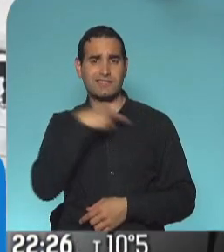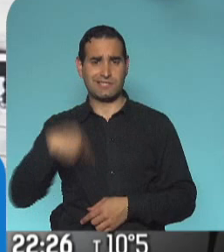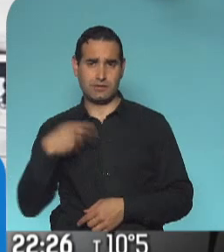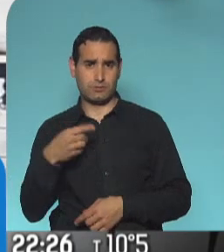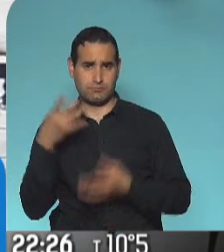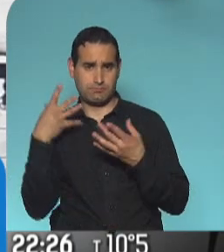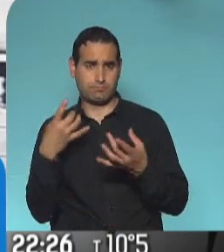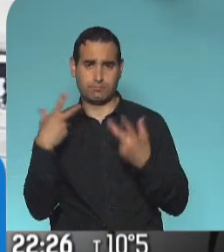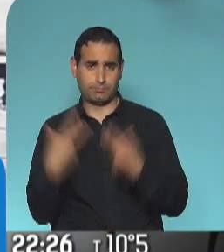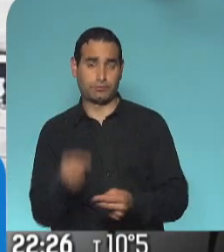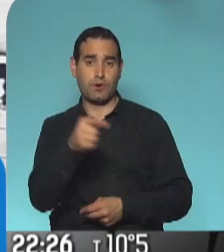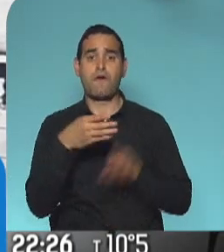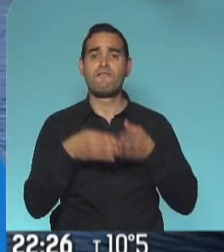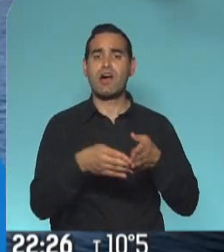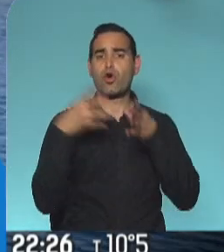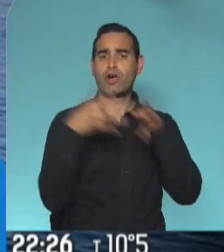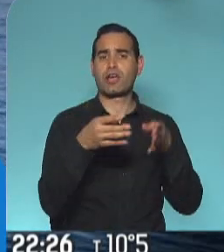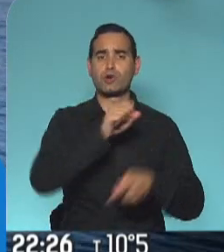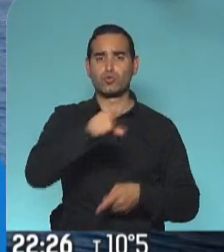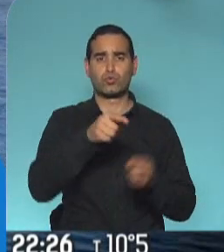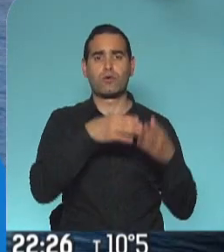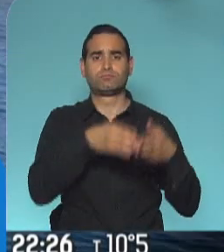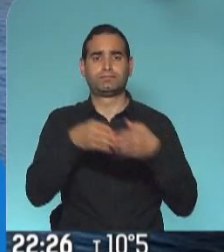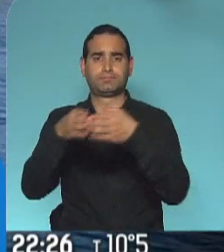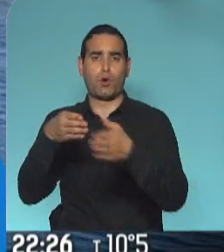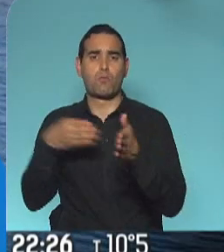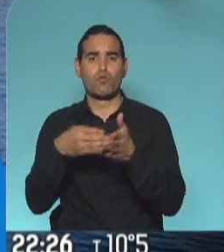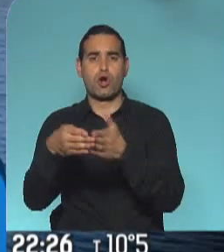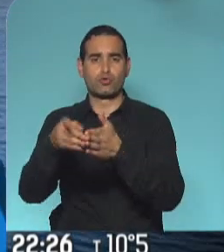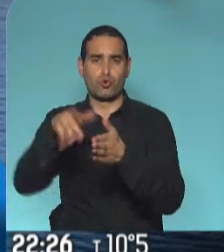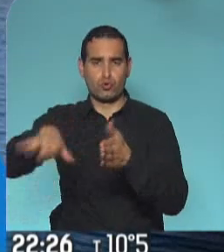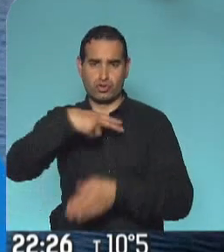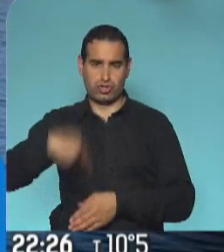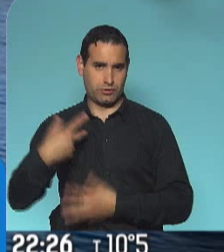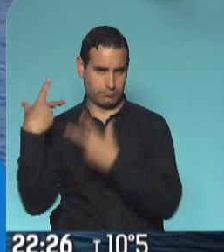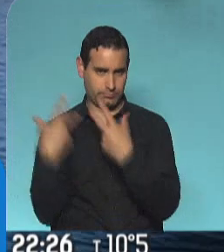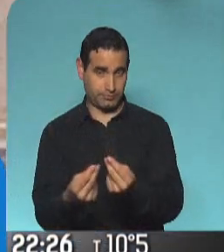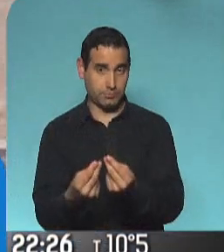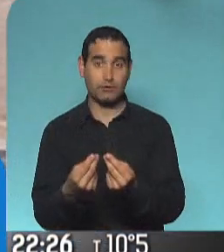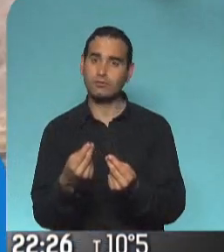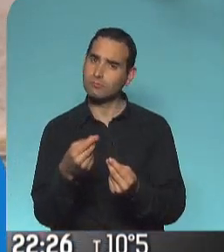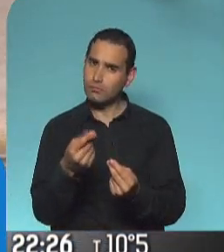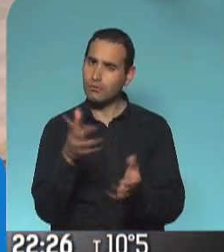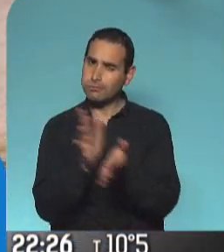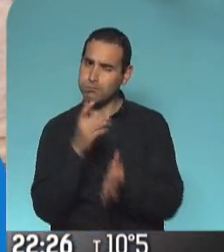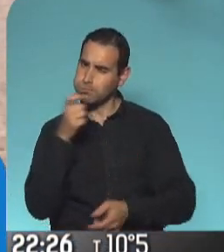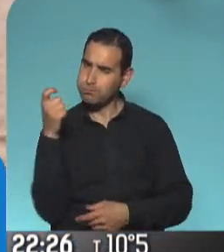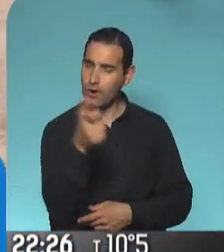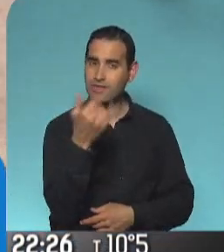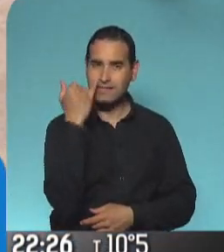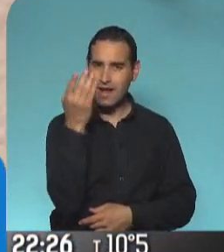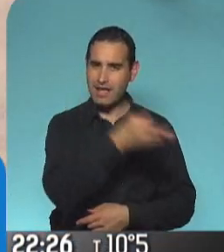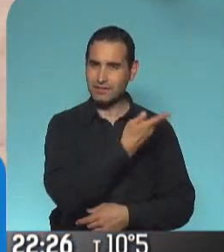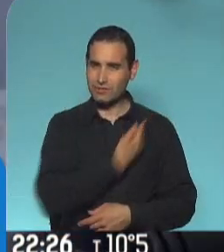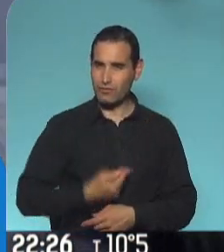permitir que barcos de guerra estadounidenses atraquen en los puertos de Qingdao y Hong Kong es probablemente una respuesta al anuncio de la